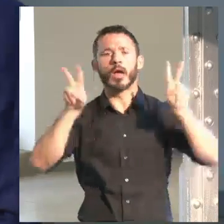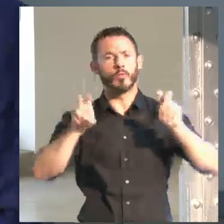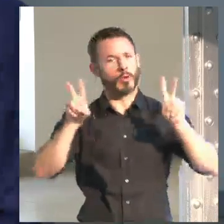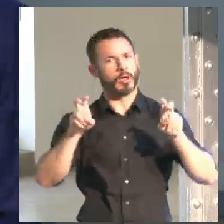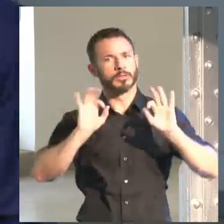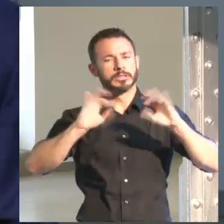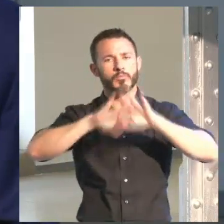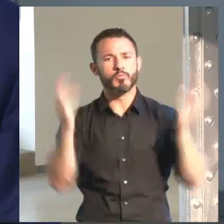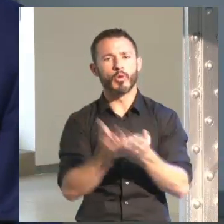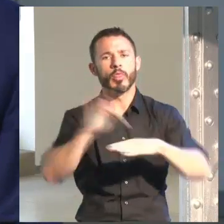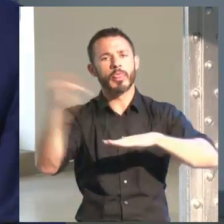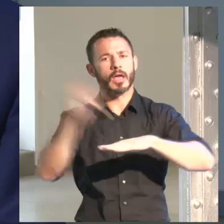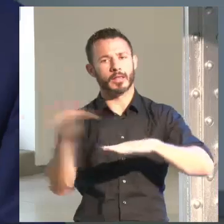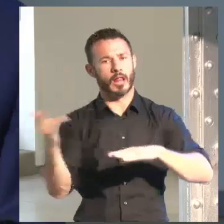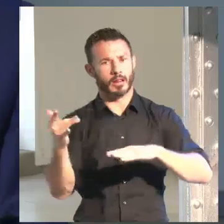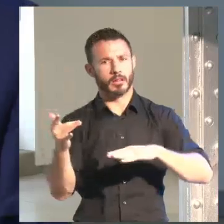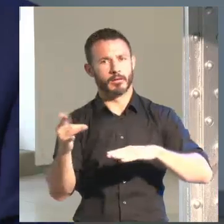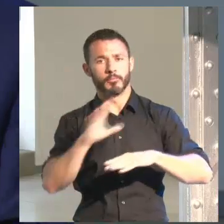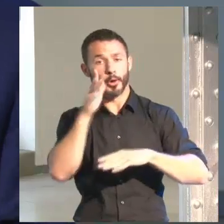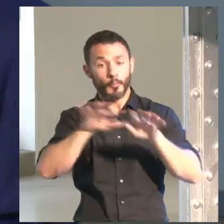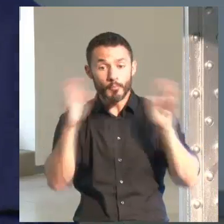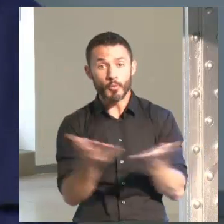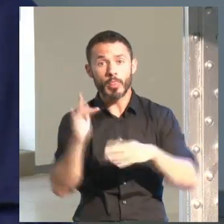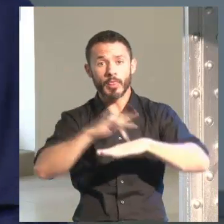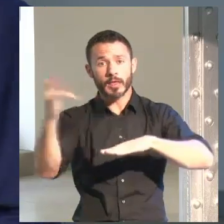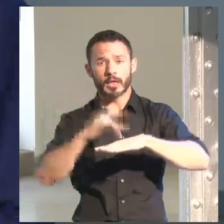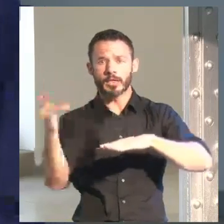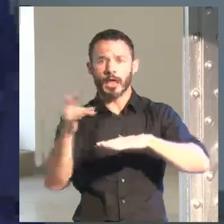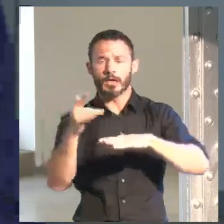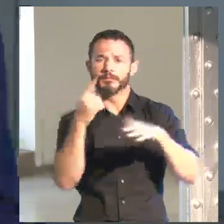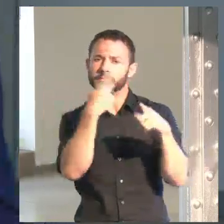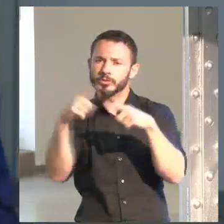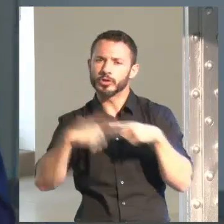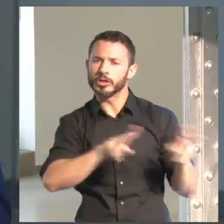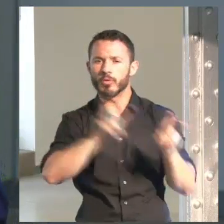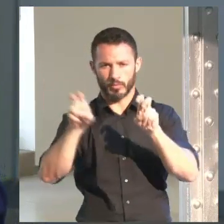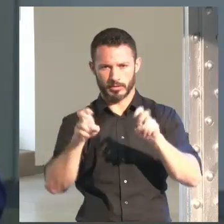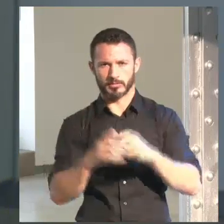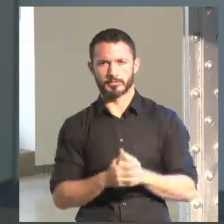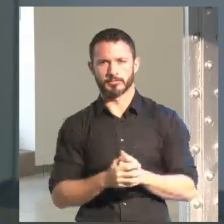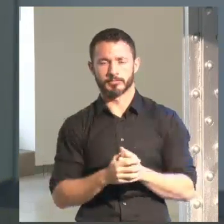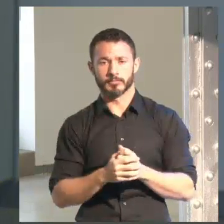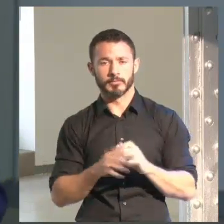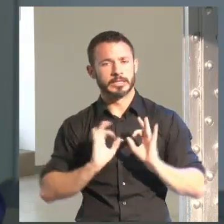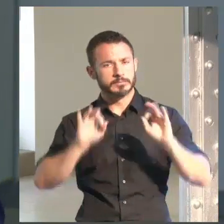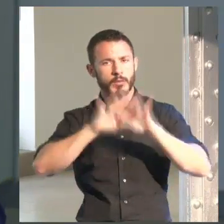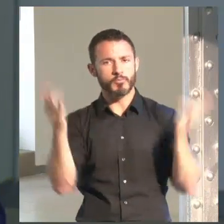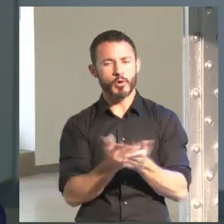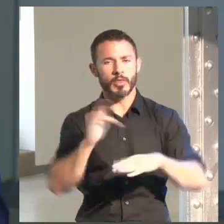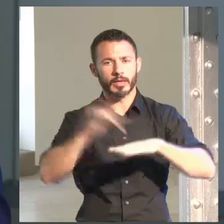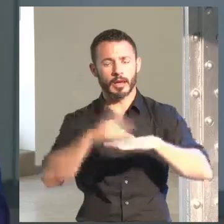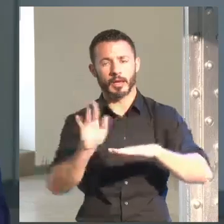mundo digital, porque este mundo digital tiene nuevos incumbentes, pero sobre todo este mundo digital